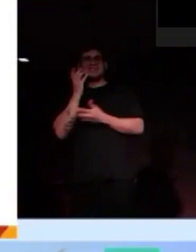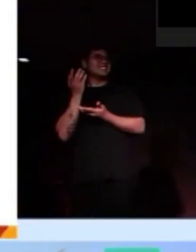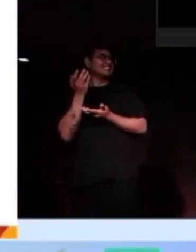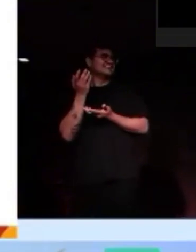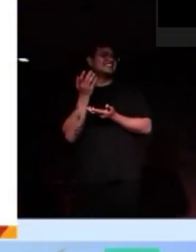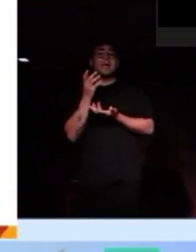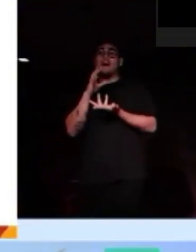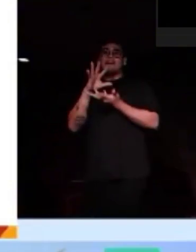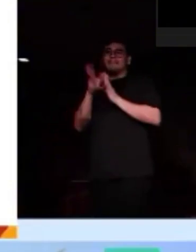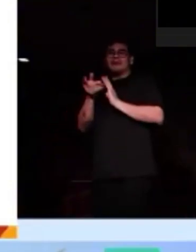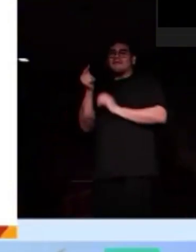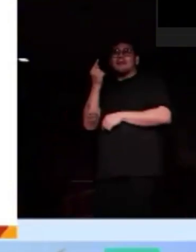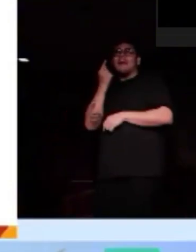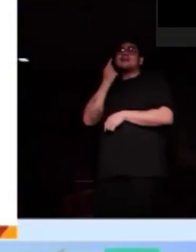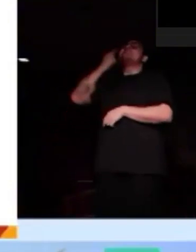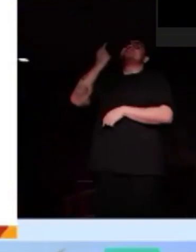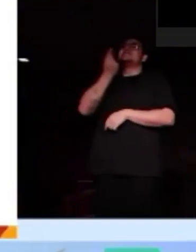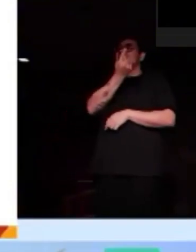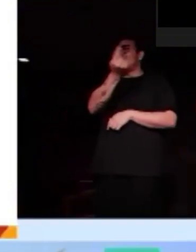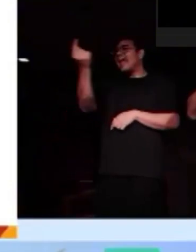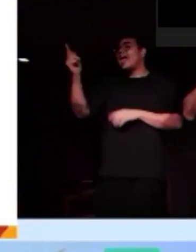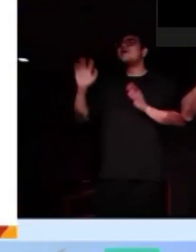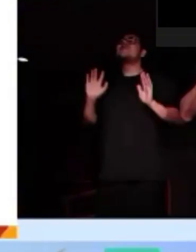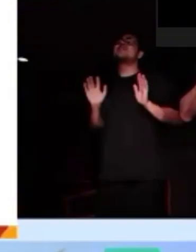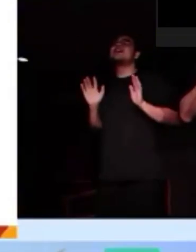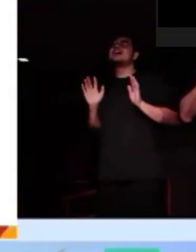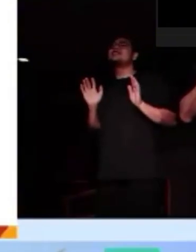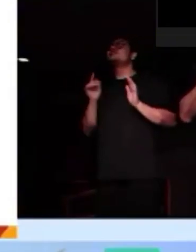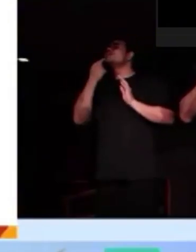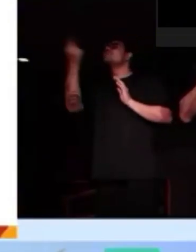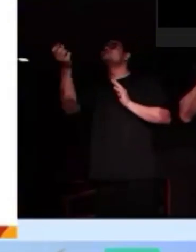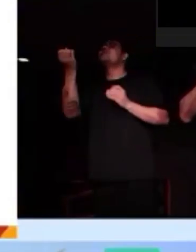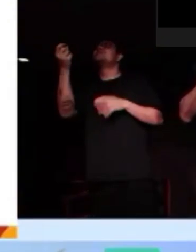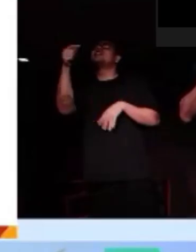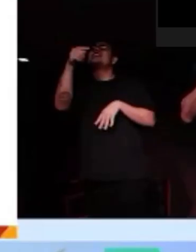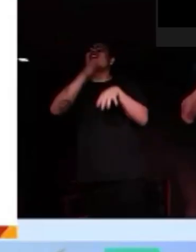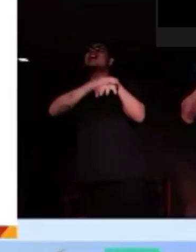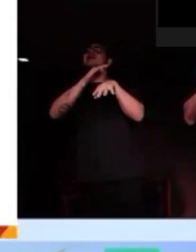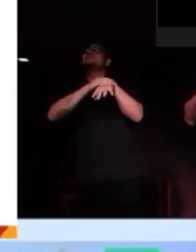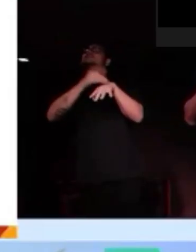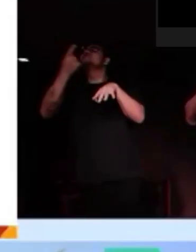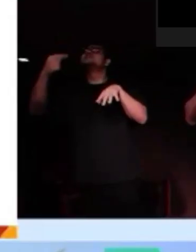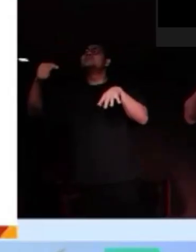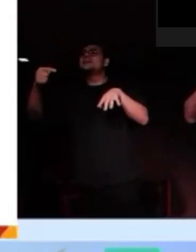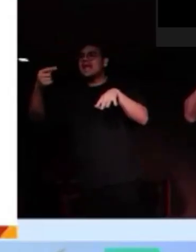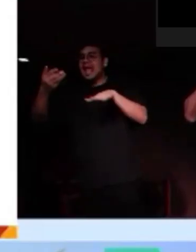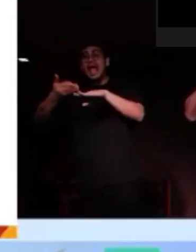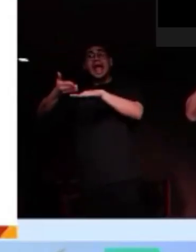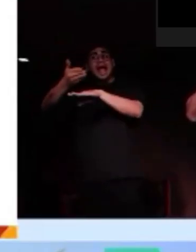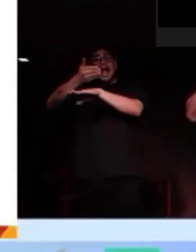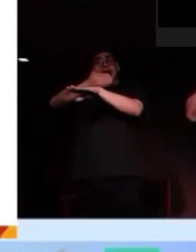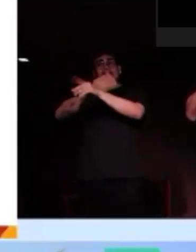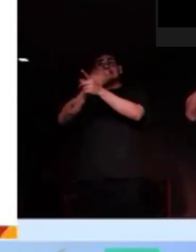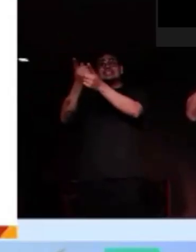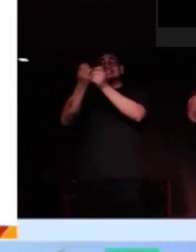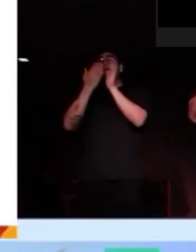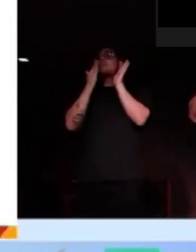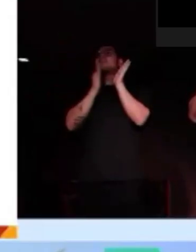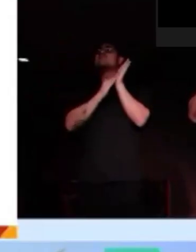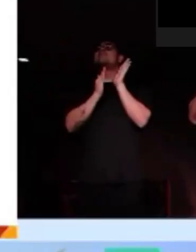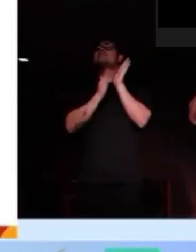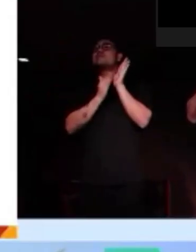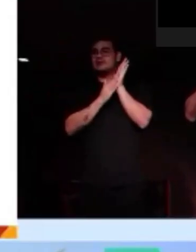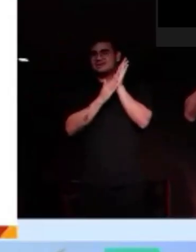Pero eso es una creencia. Nosotros le decíamos, no, pero ¿en qué te basas para decir eso? Hay que ir a la evidencia científica. Entonces